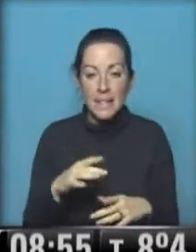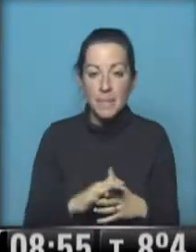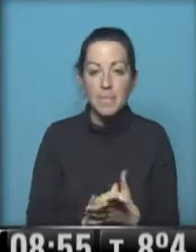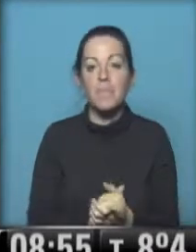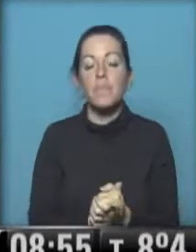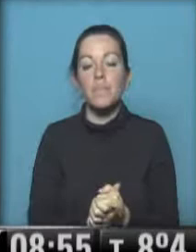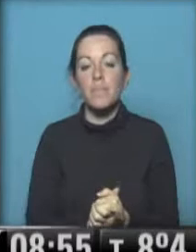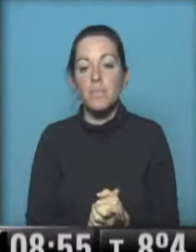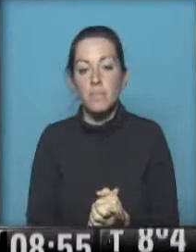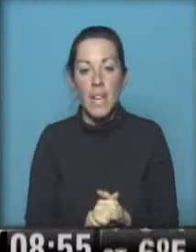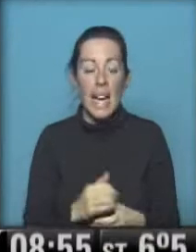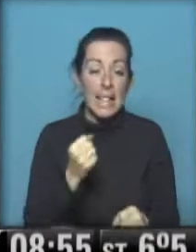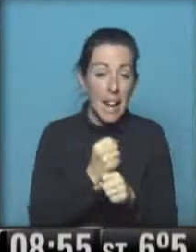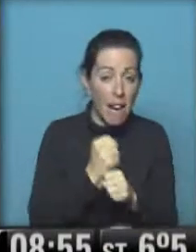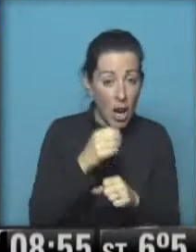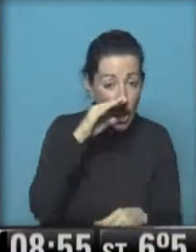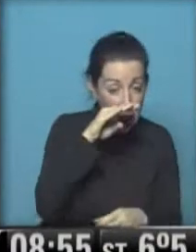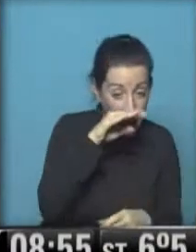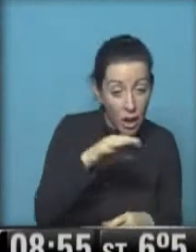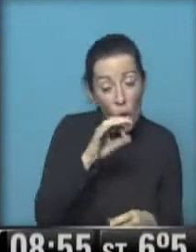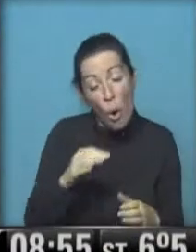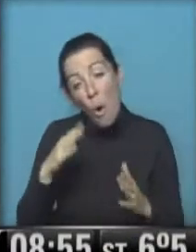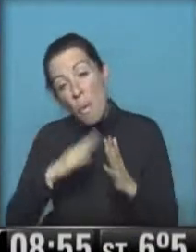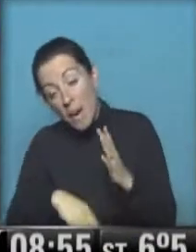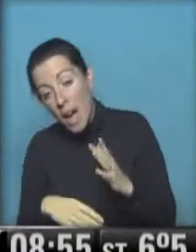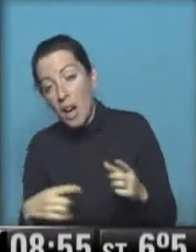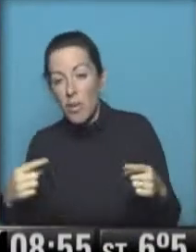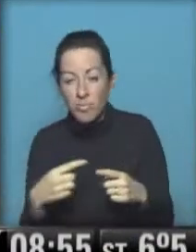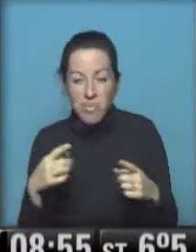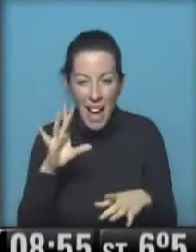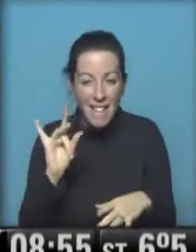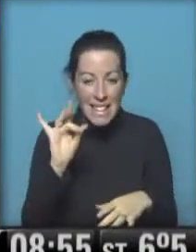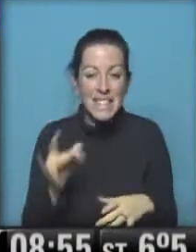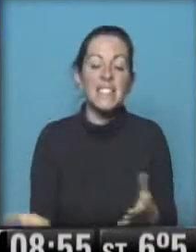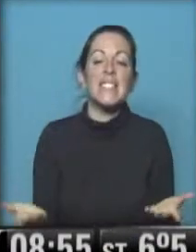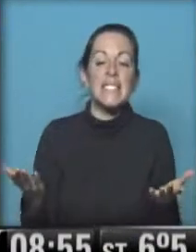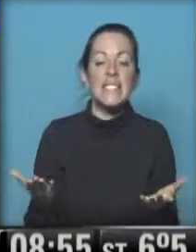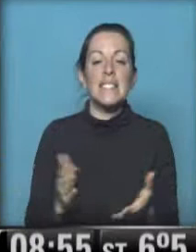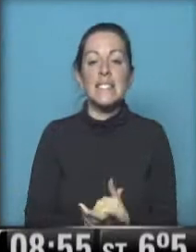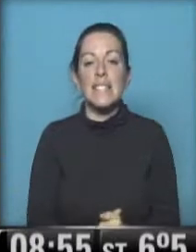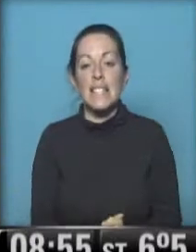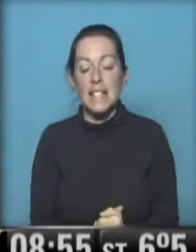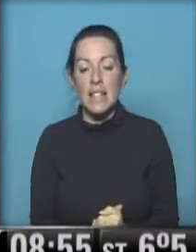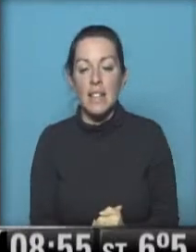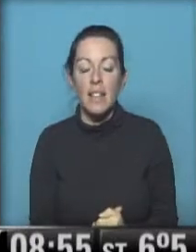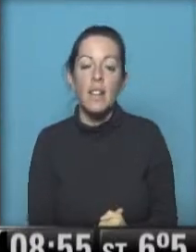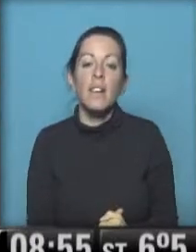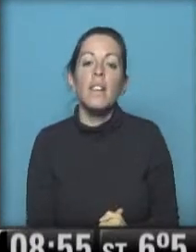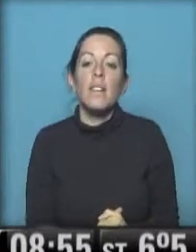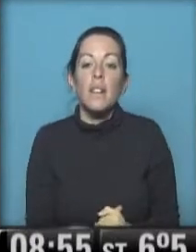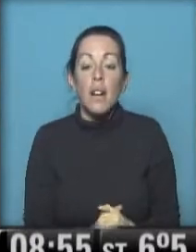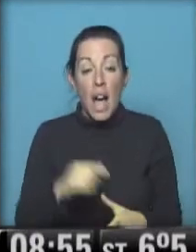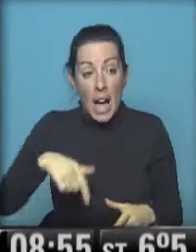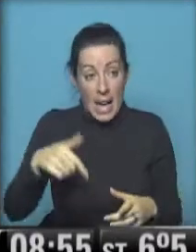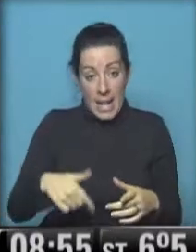de trabajar el empleo negro en empleo en blanco choca con muchas barreras a veces culturales hay un acostumbramiento sobre todo en américa